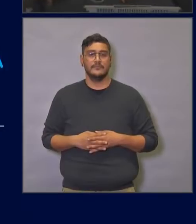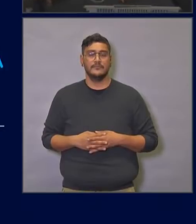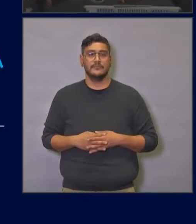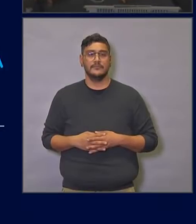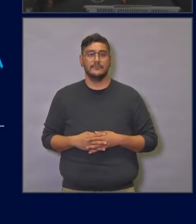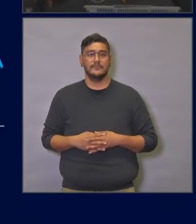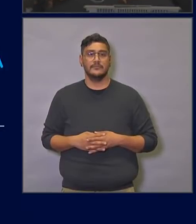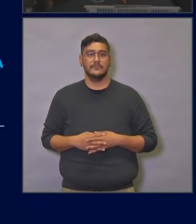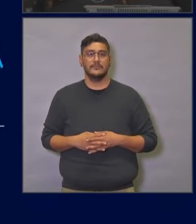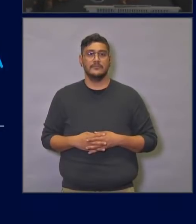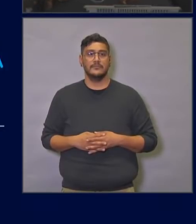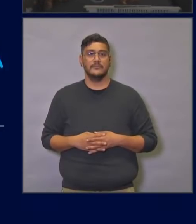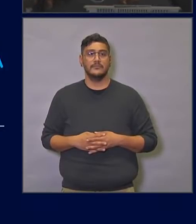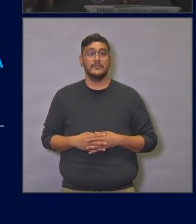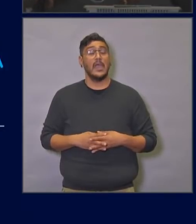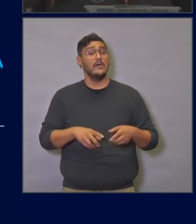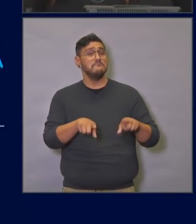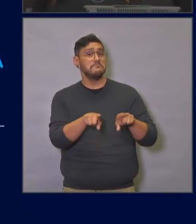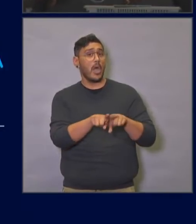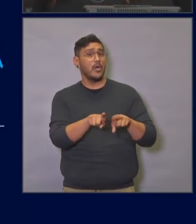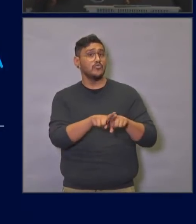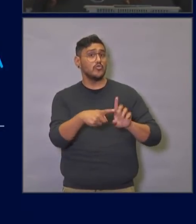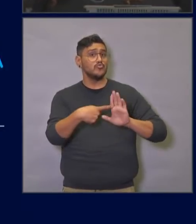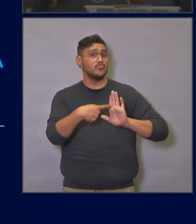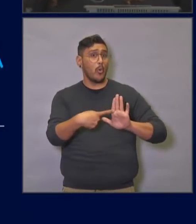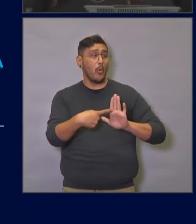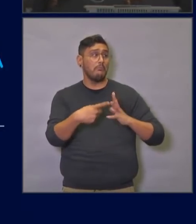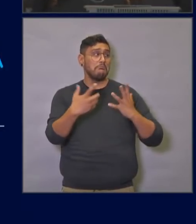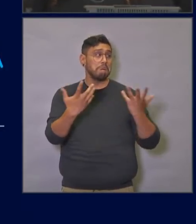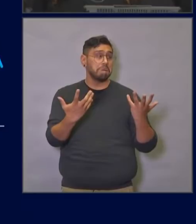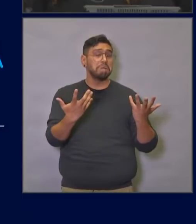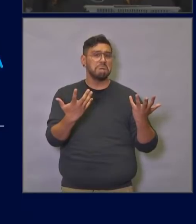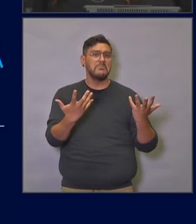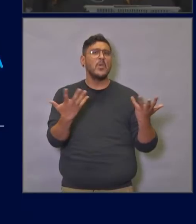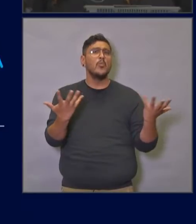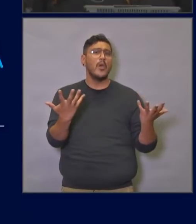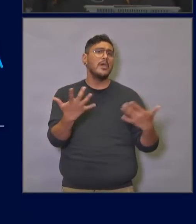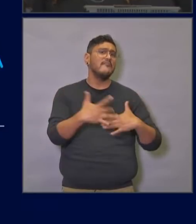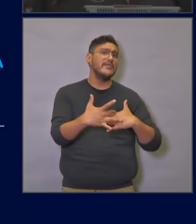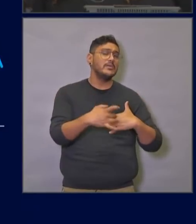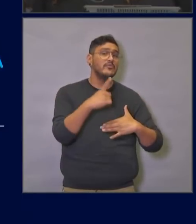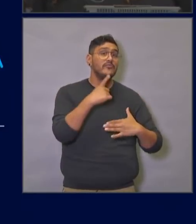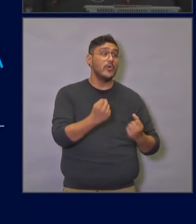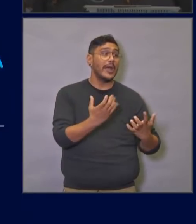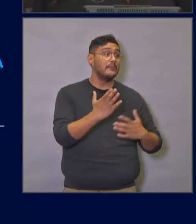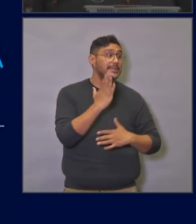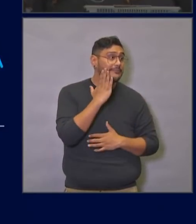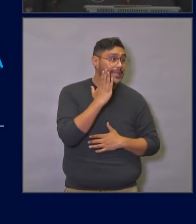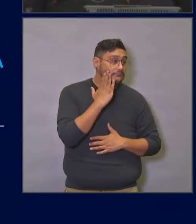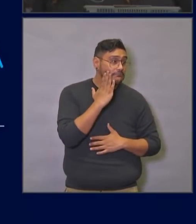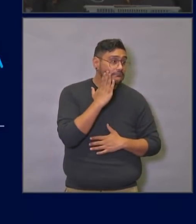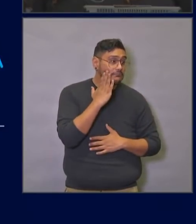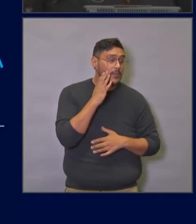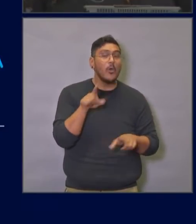igual que un reflejo de la real disponibilidad de camas y ventiladores. Next slide.